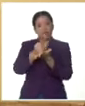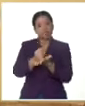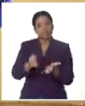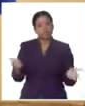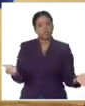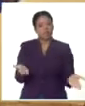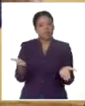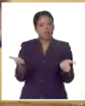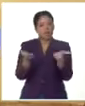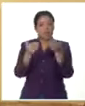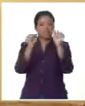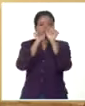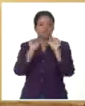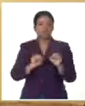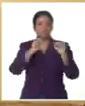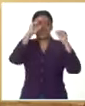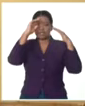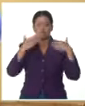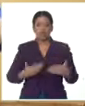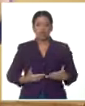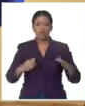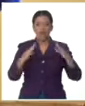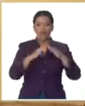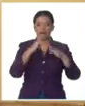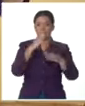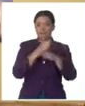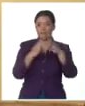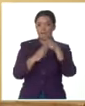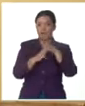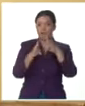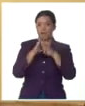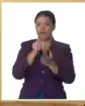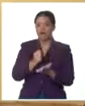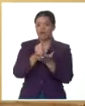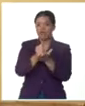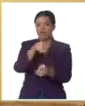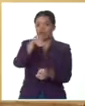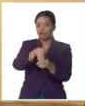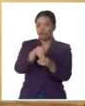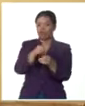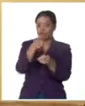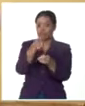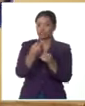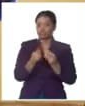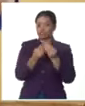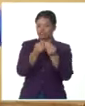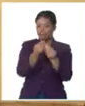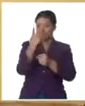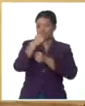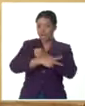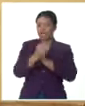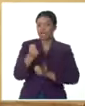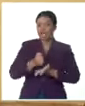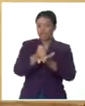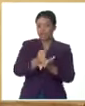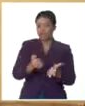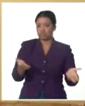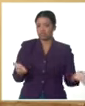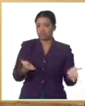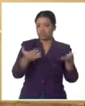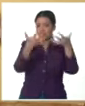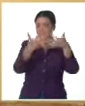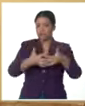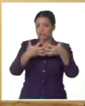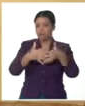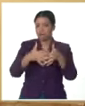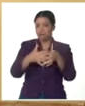salud, habla de construir vivienda, habla de fondos de inversión para estimular las fuerzas productivas, y